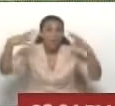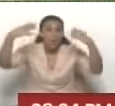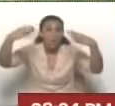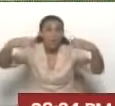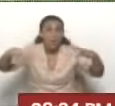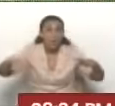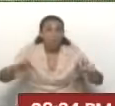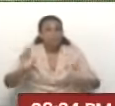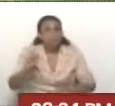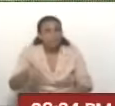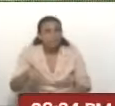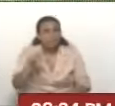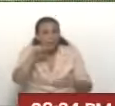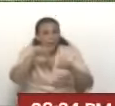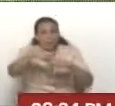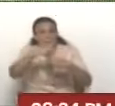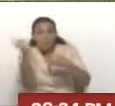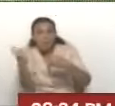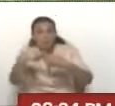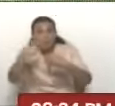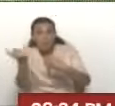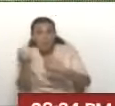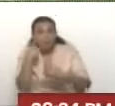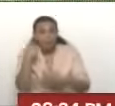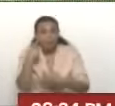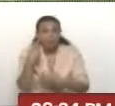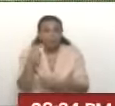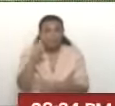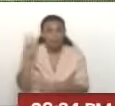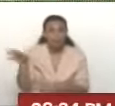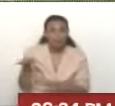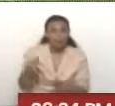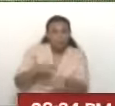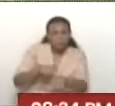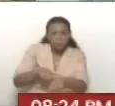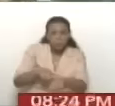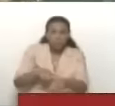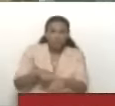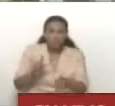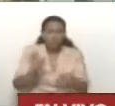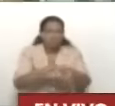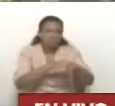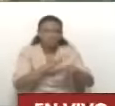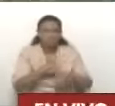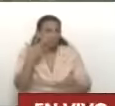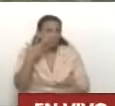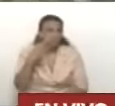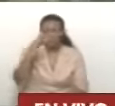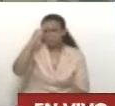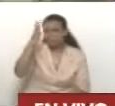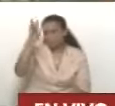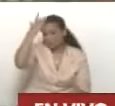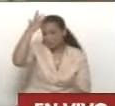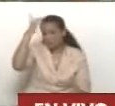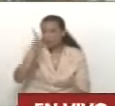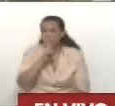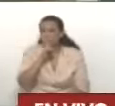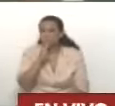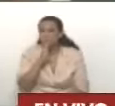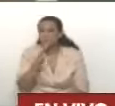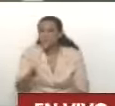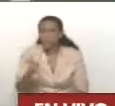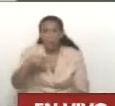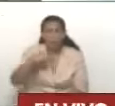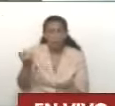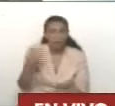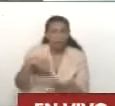luces. También en la parte externa. Bueno, pasamos por allá ahora, que nadie se entere. Por lo menos la vemos